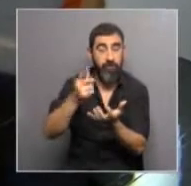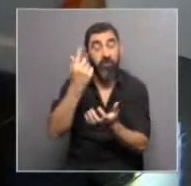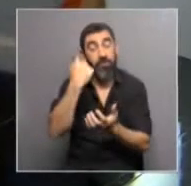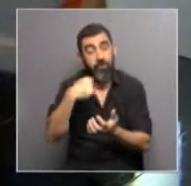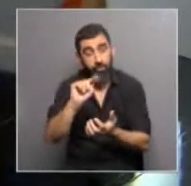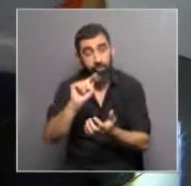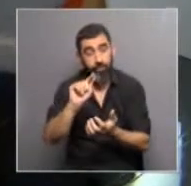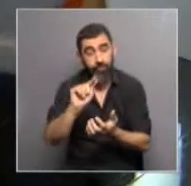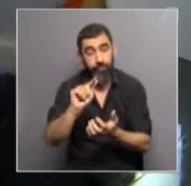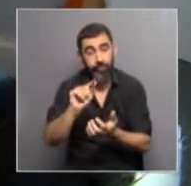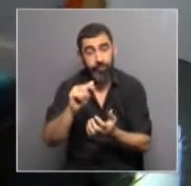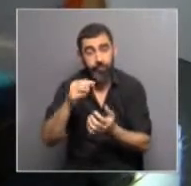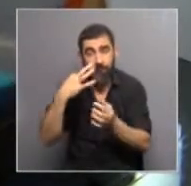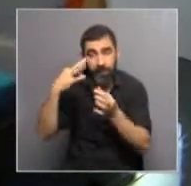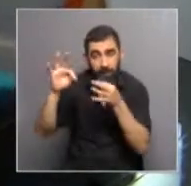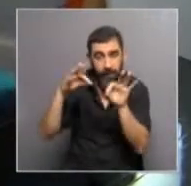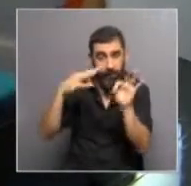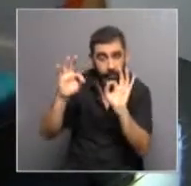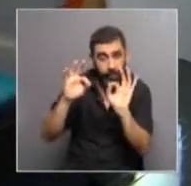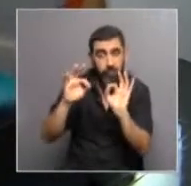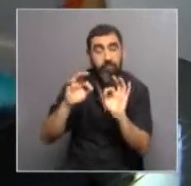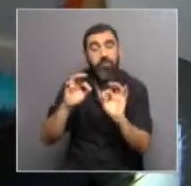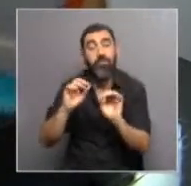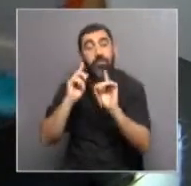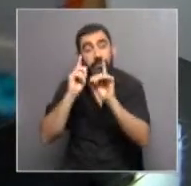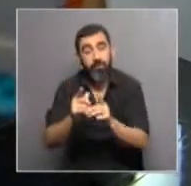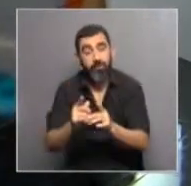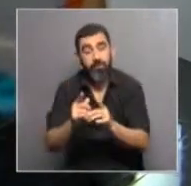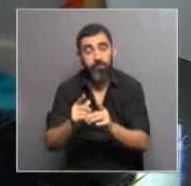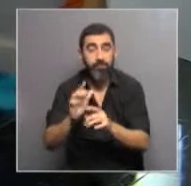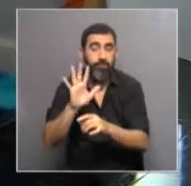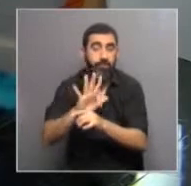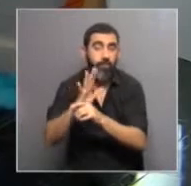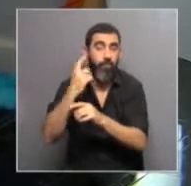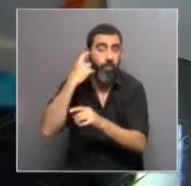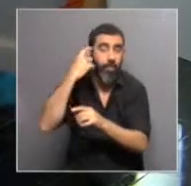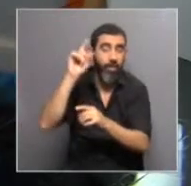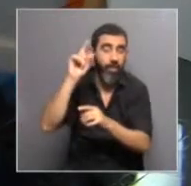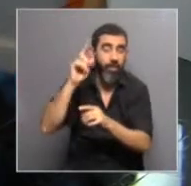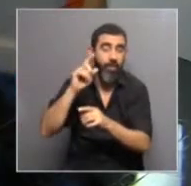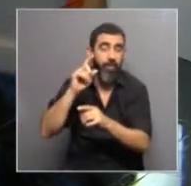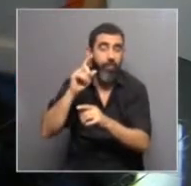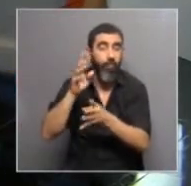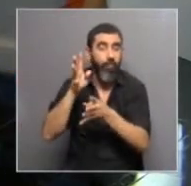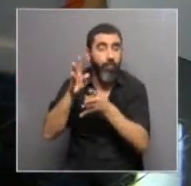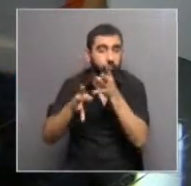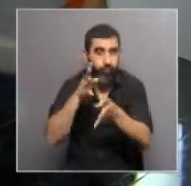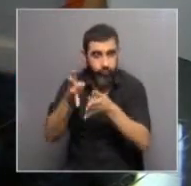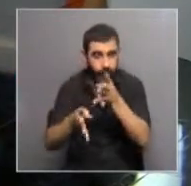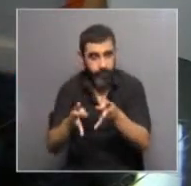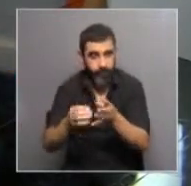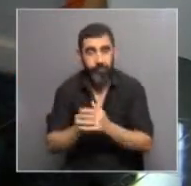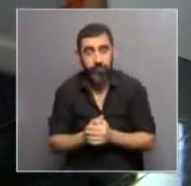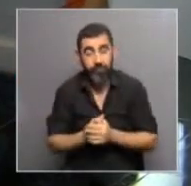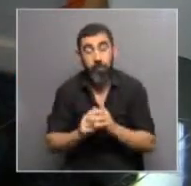de la descripción a una idea y un concepto mucho más funcional. Y bueno,